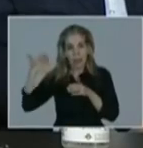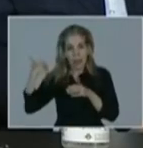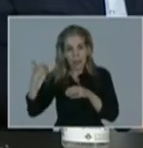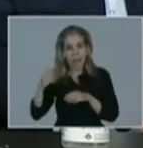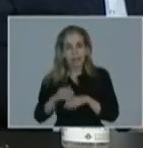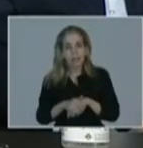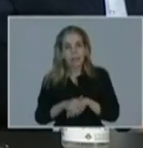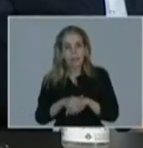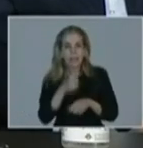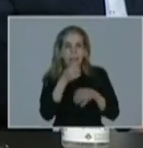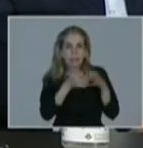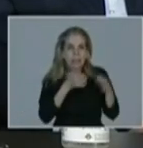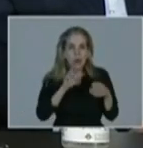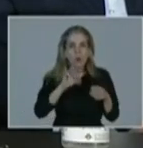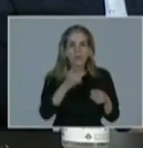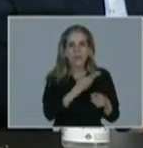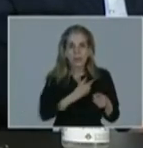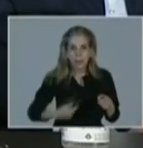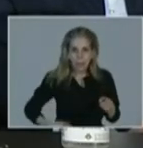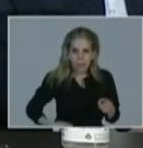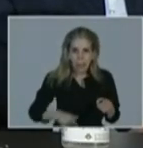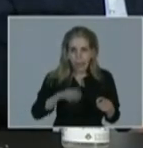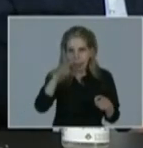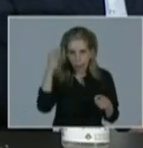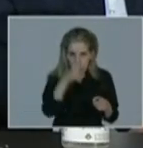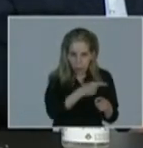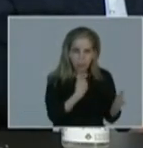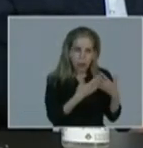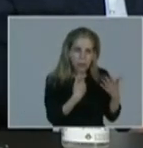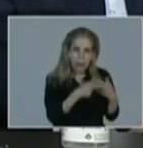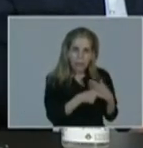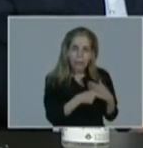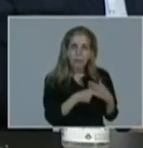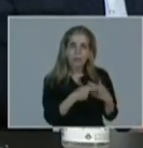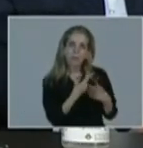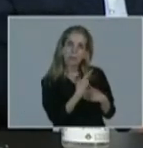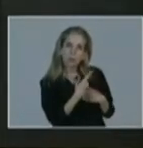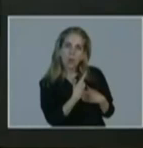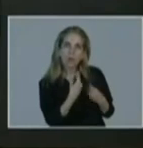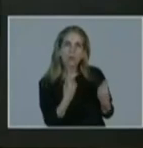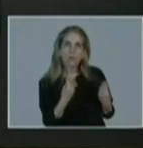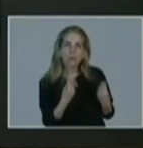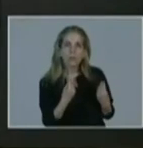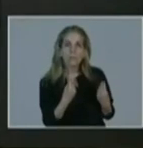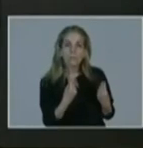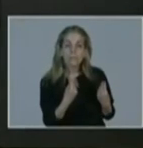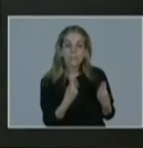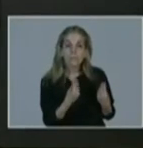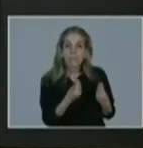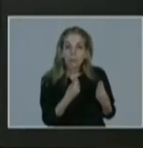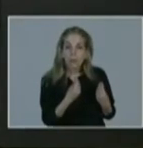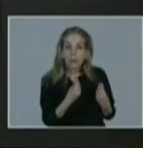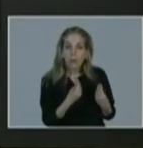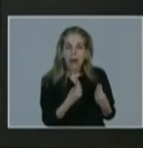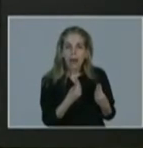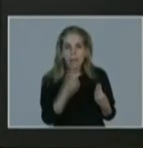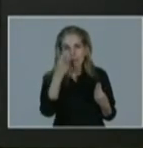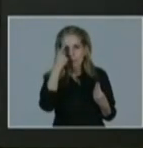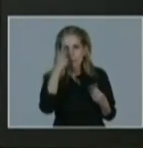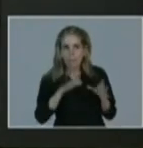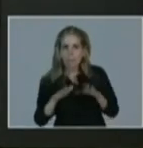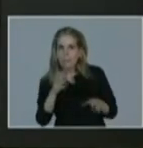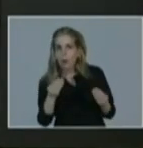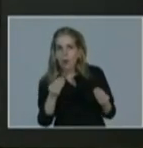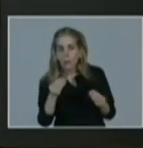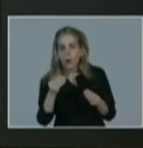el mapa cómo le íbamos ganando a los países vecinos y al otro día había que pedirle perdón a los presidentes? Estamos en la curva